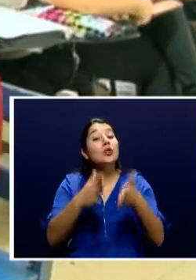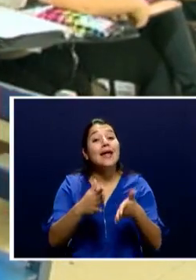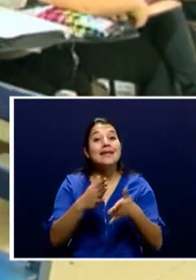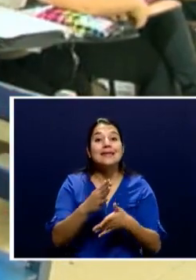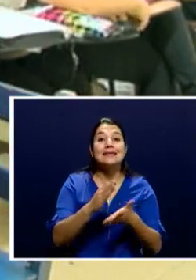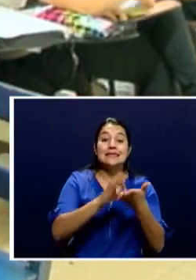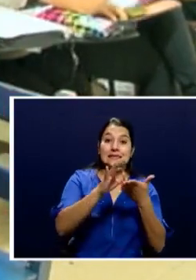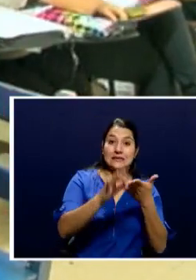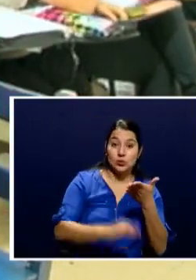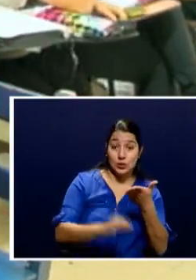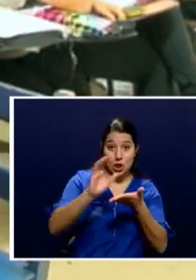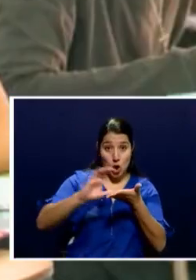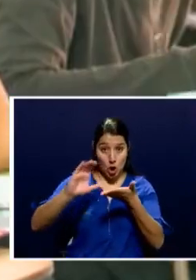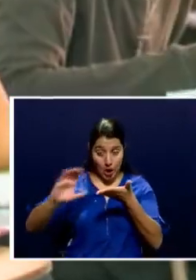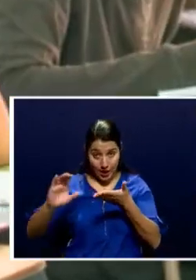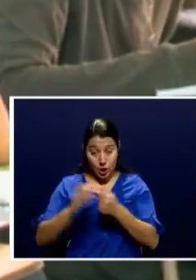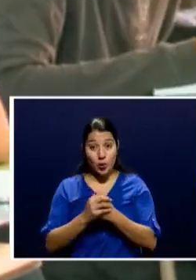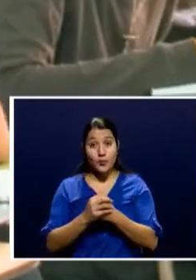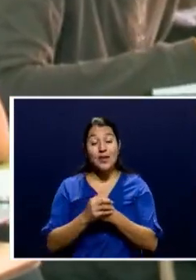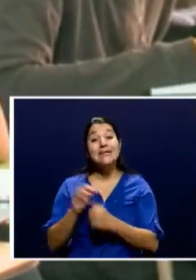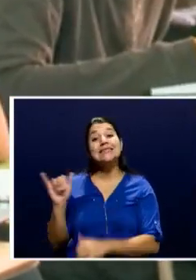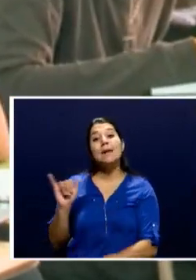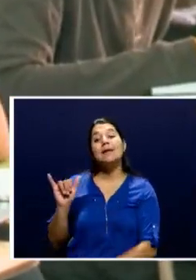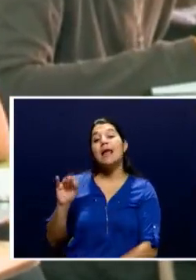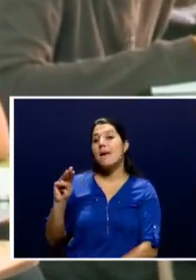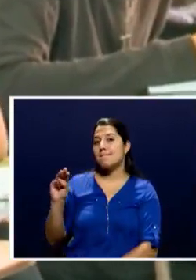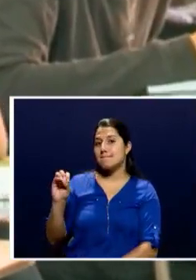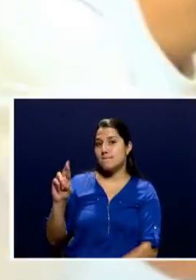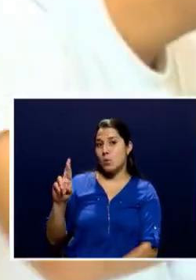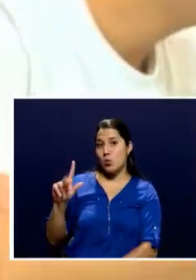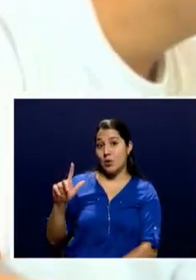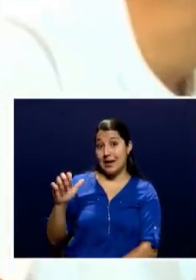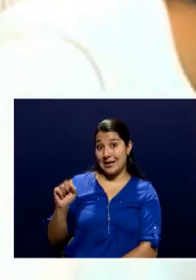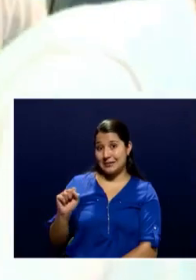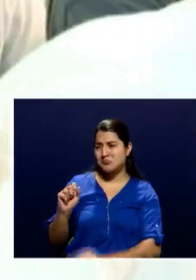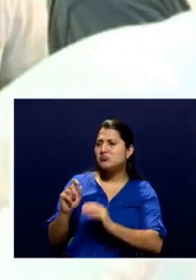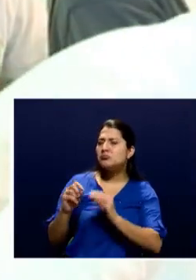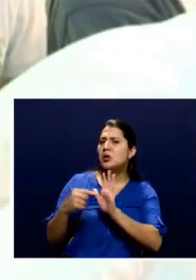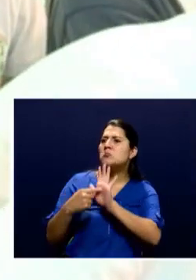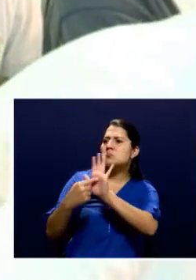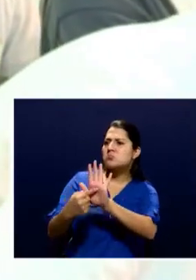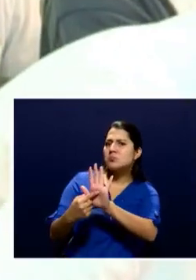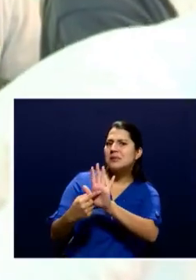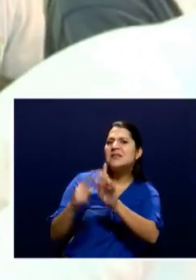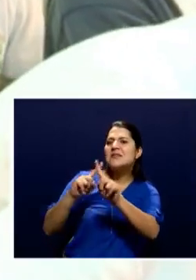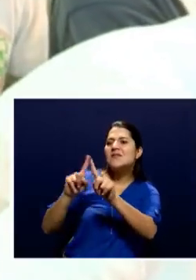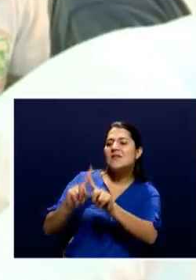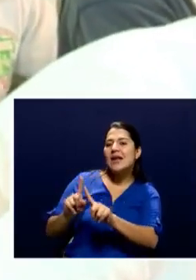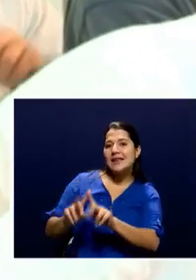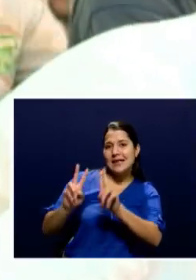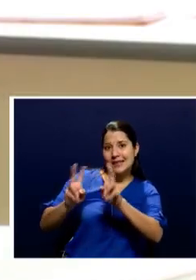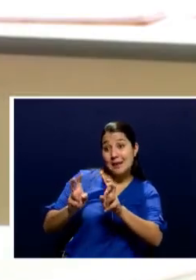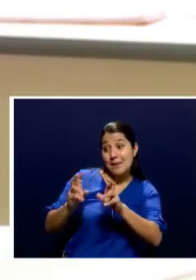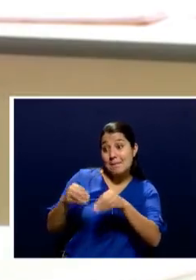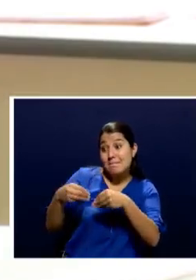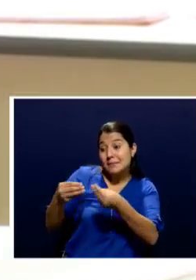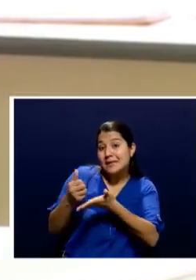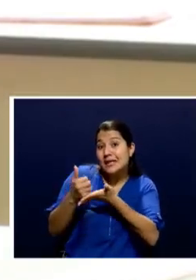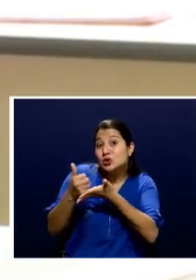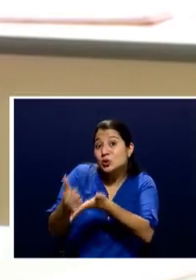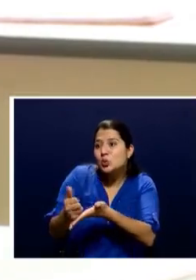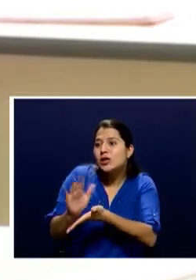secundaria. La conductora Yamilet Morales presentará una serie de contenidos educativos que facilitarán el proceso formativo durante